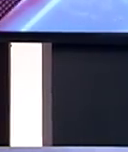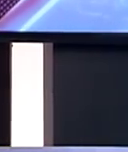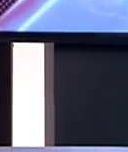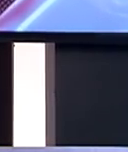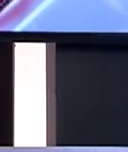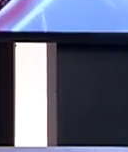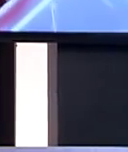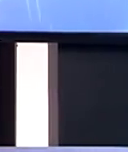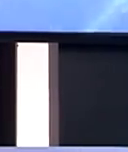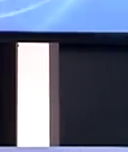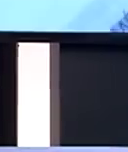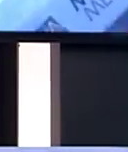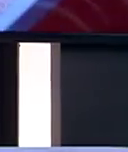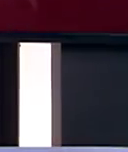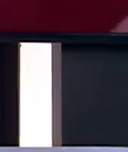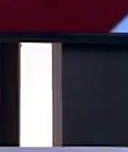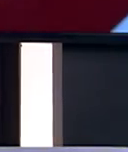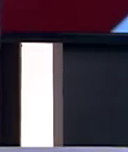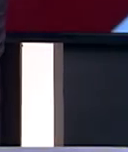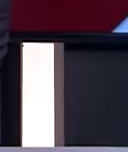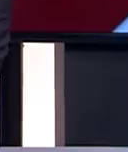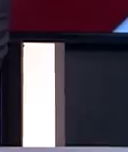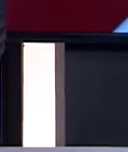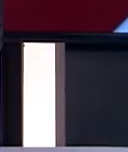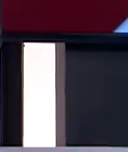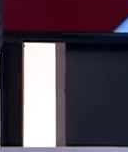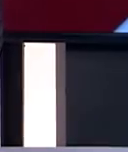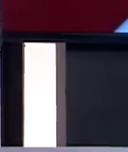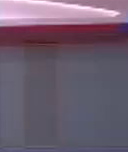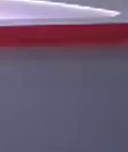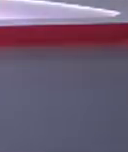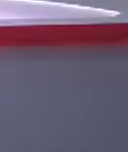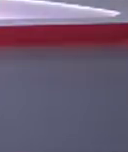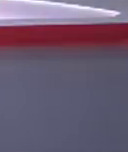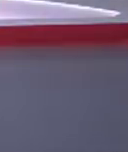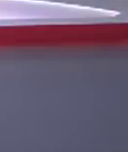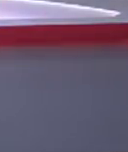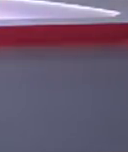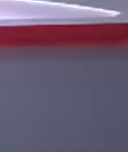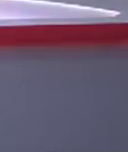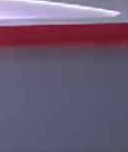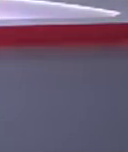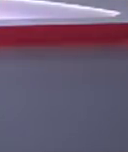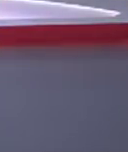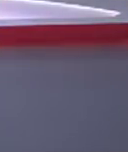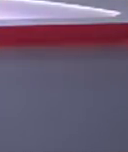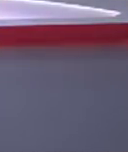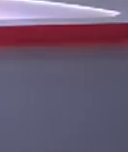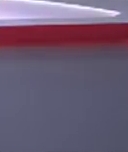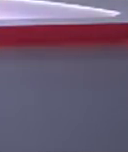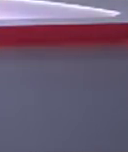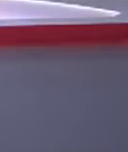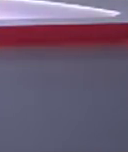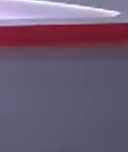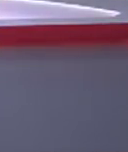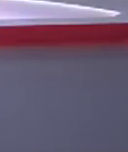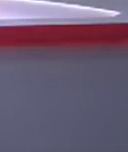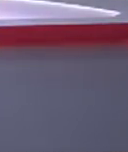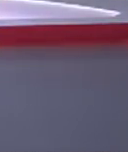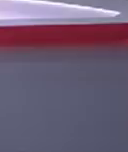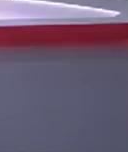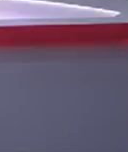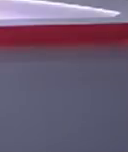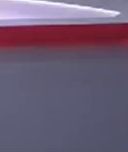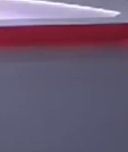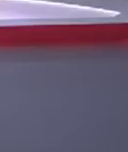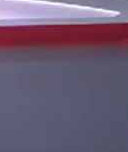nosotros este viernes, es la última emisión de México al Día. Me da muchísimo gusto participar en este espacio, donde hemos animado,